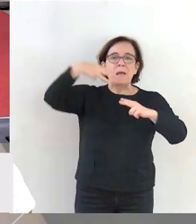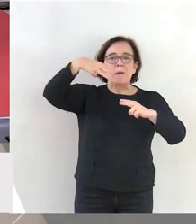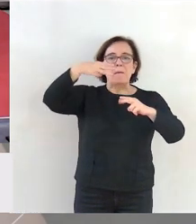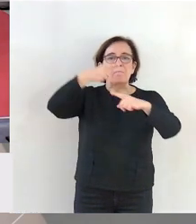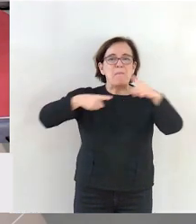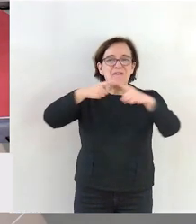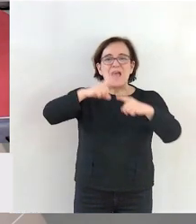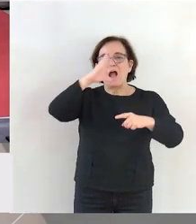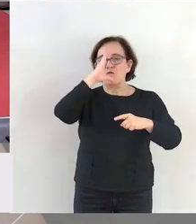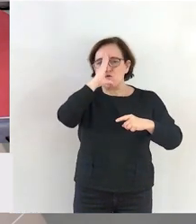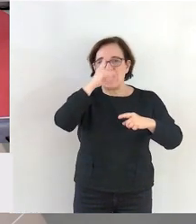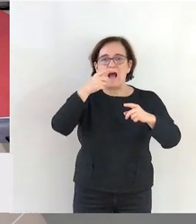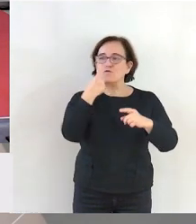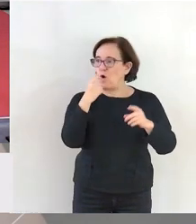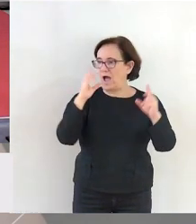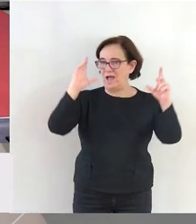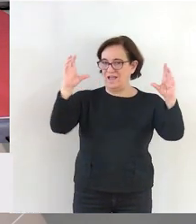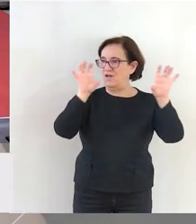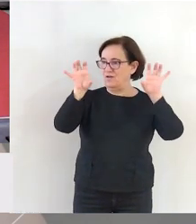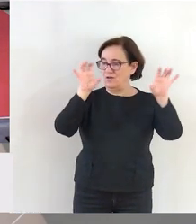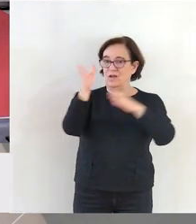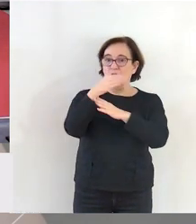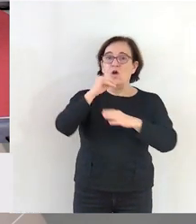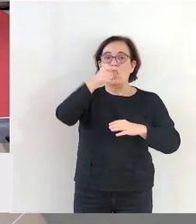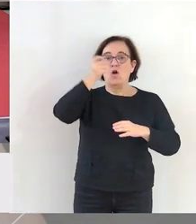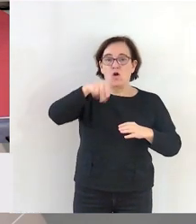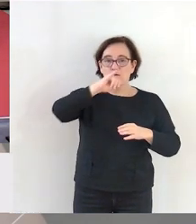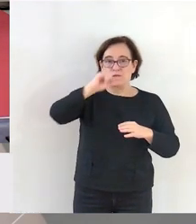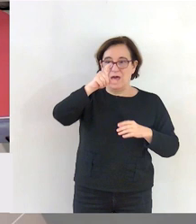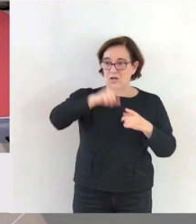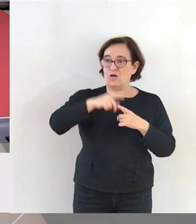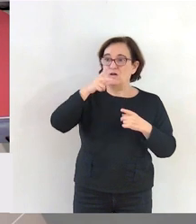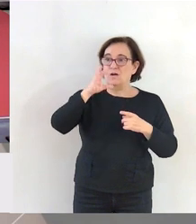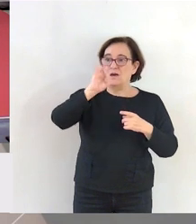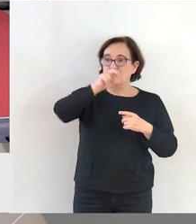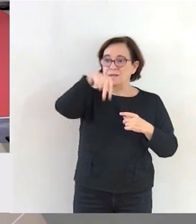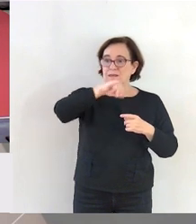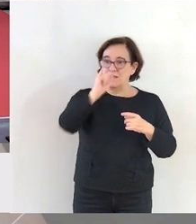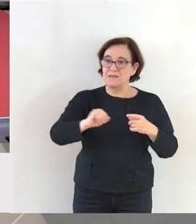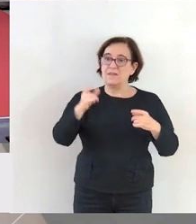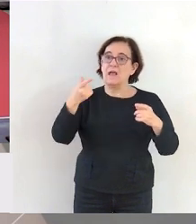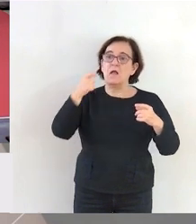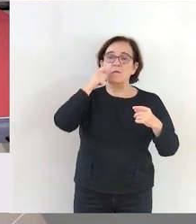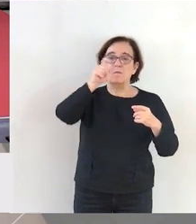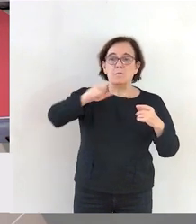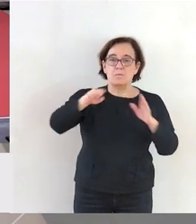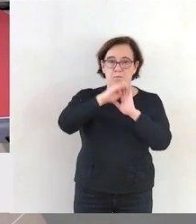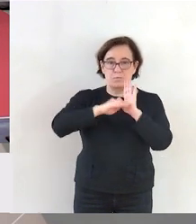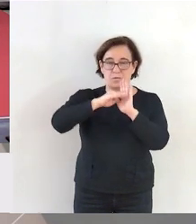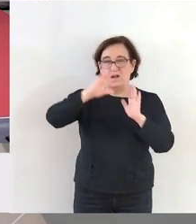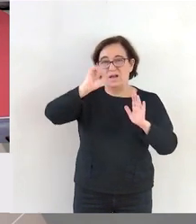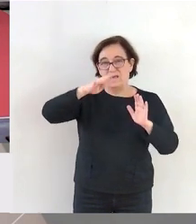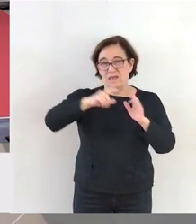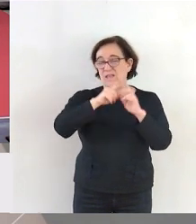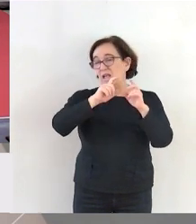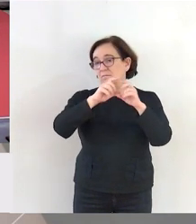también con nosotros a Gonzalo Gonzalo Sánchez Terán que es director adjunto de programas humanitarios del Center For International